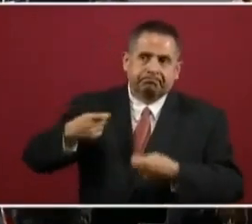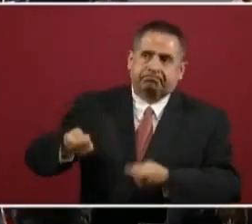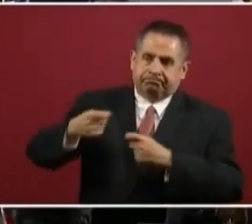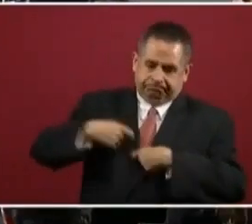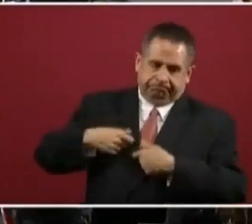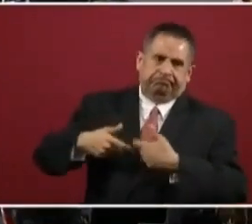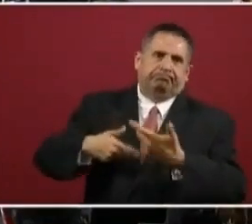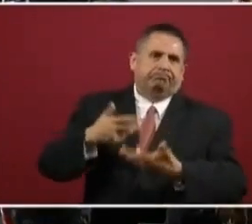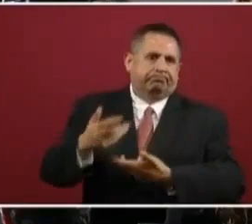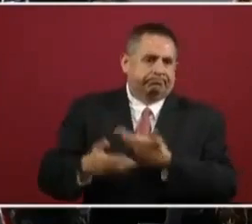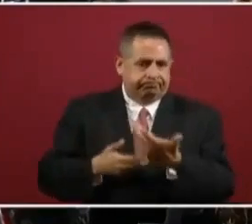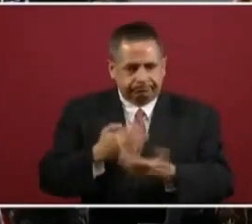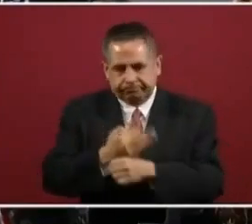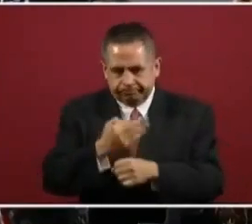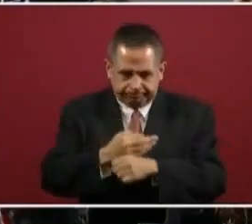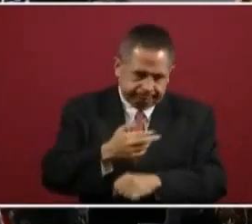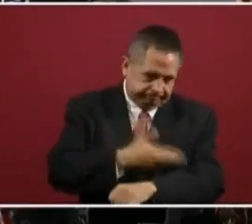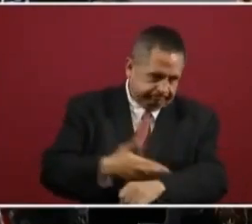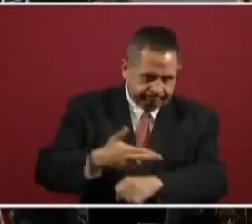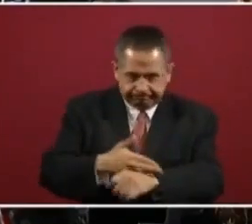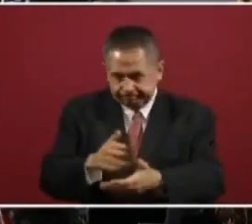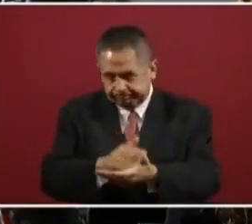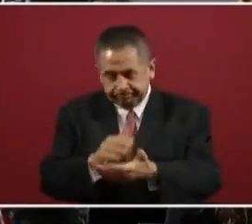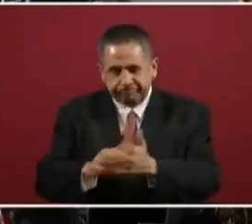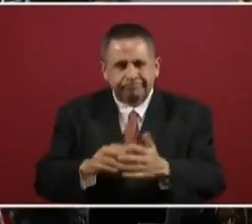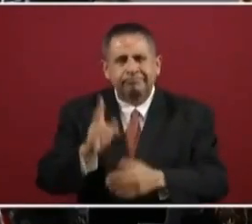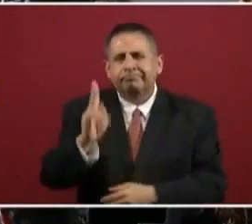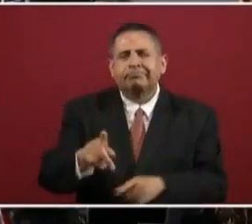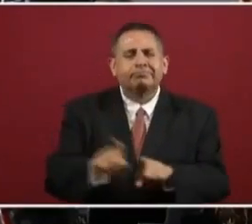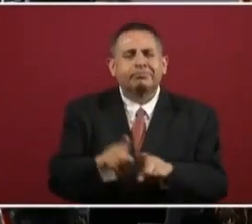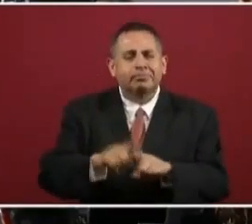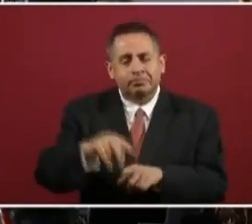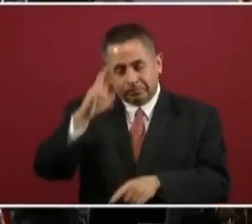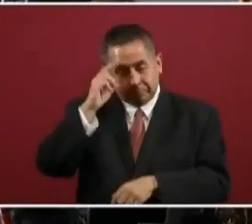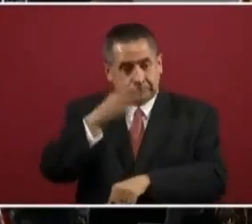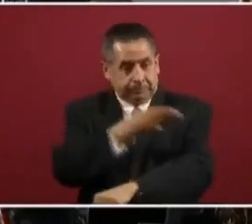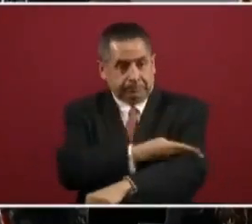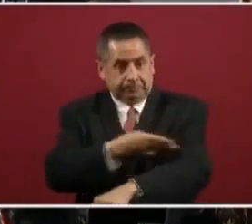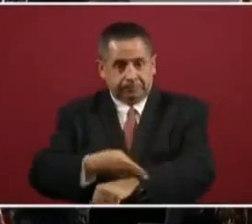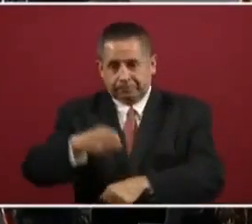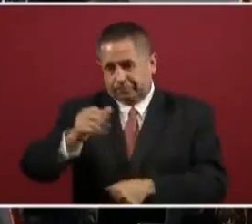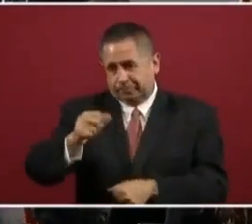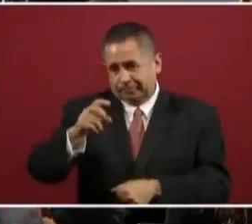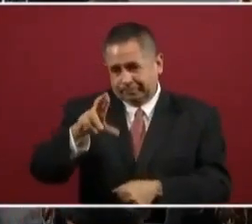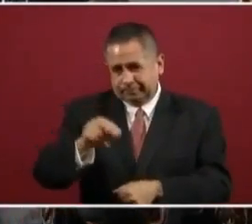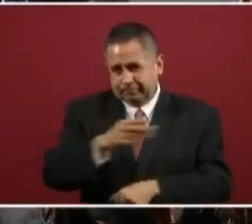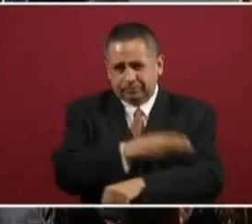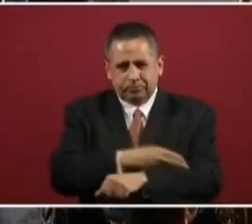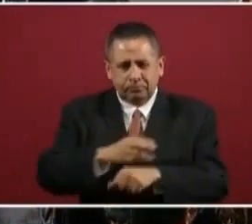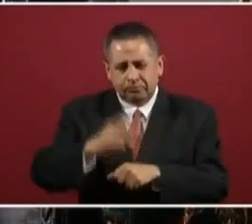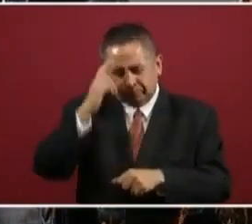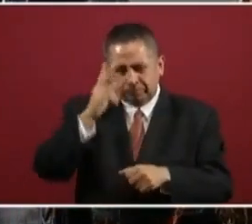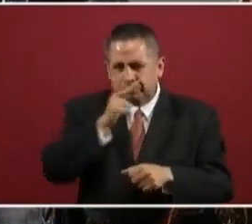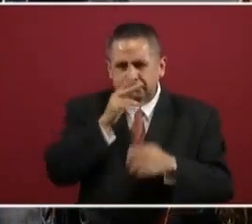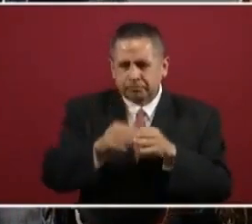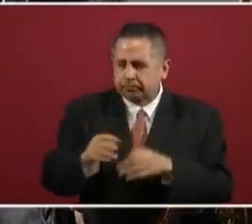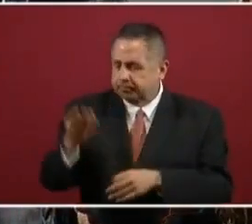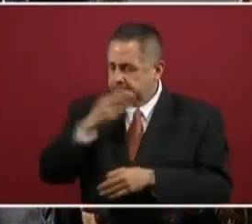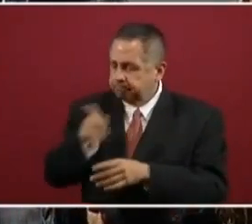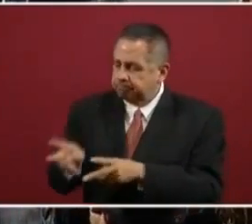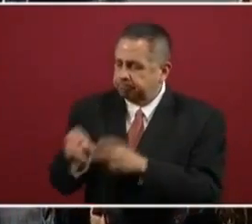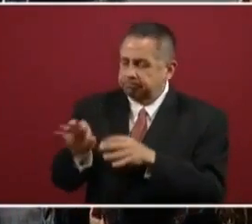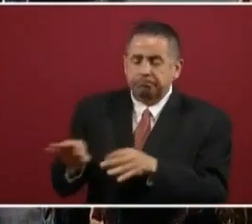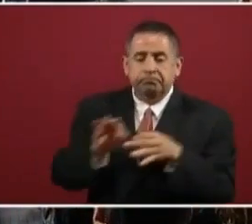heredados estamos como cuando Madero haciendo uso de una frase bíblica